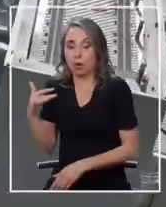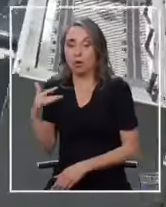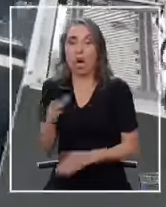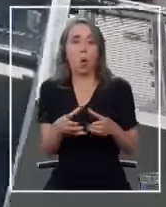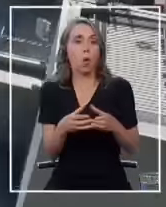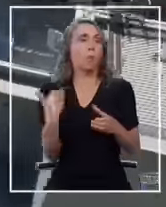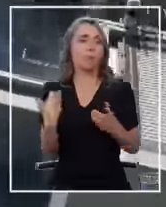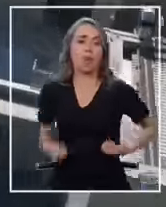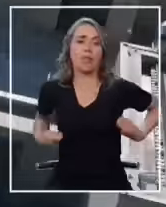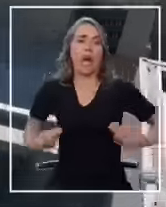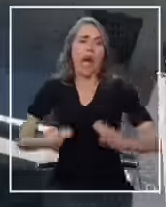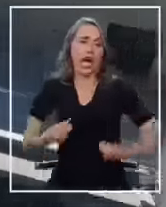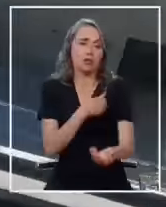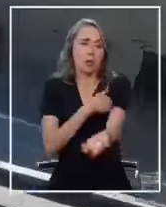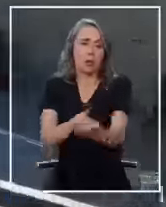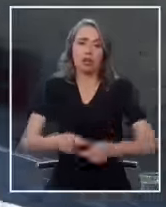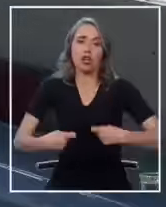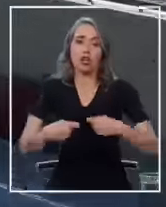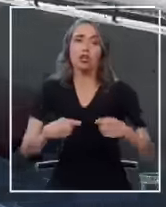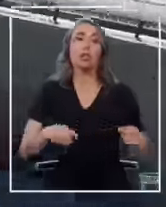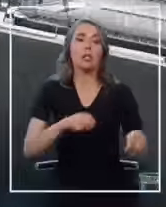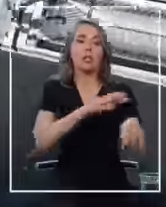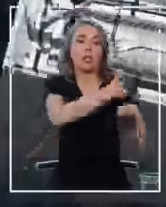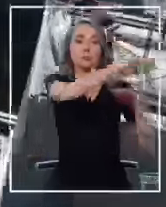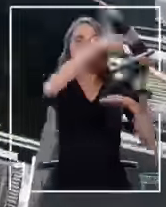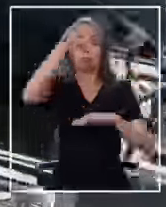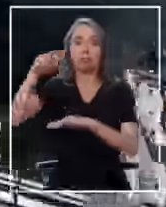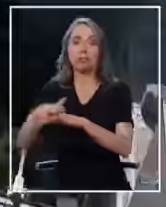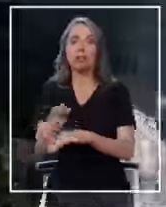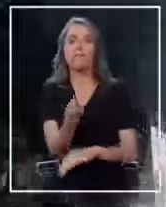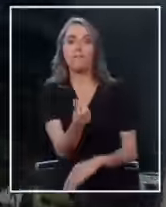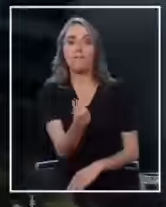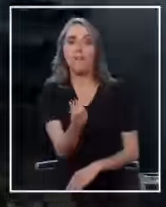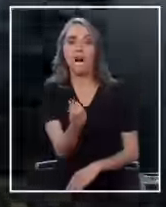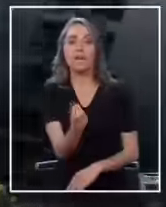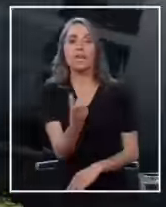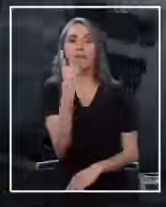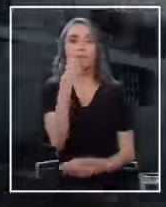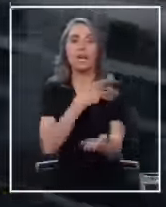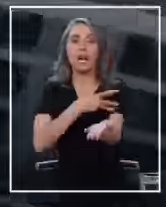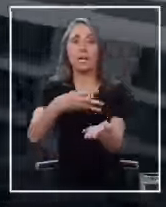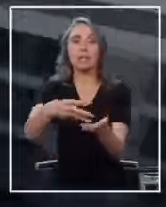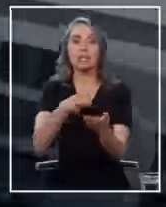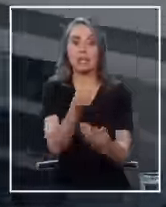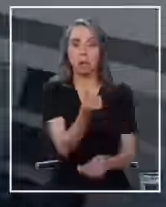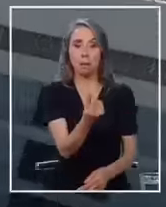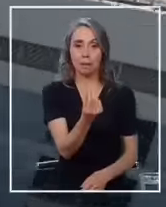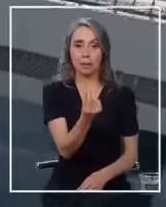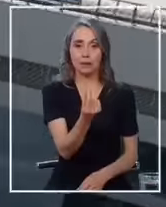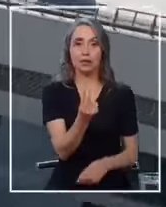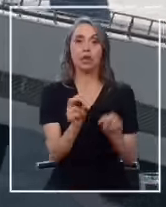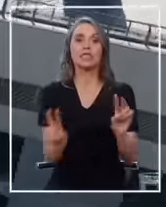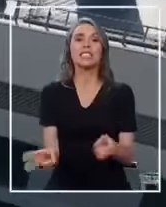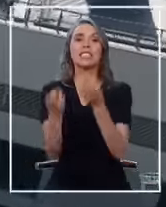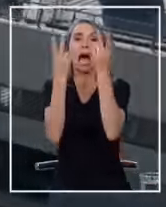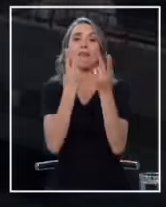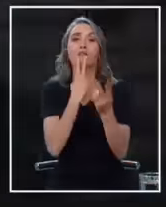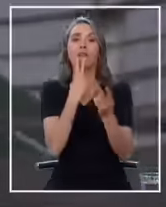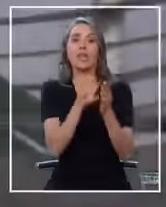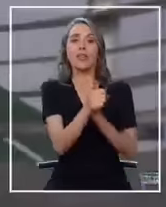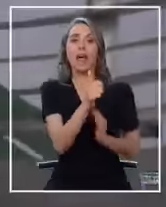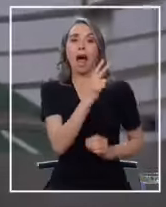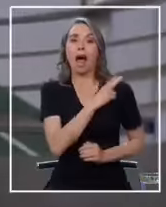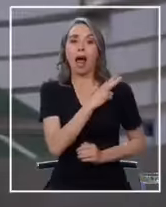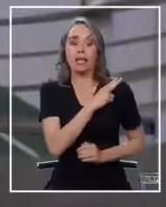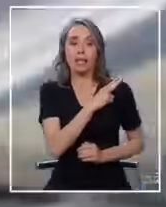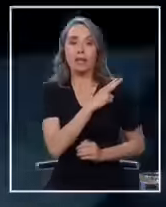no escatima en gastos. Solo el traslado aéreo de Pablo cuesta alrededor de 3 millones de pesos. Le salvan la vida a su líder,